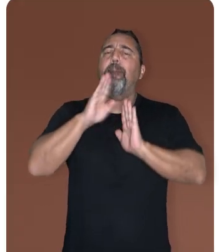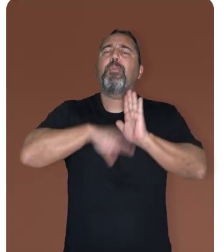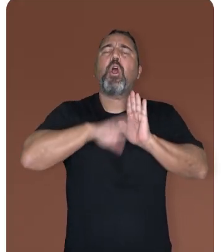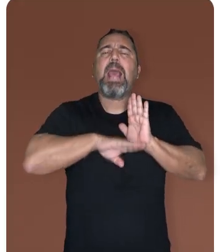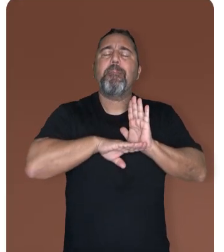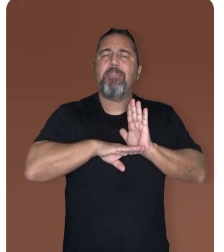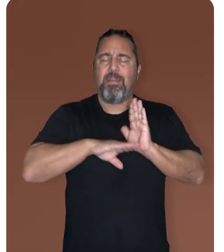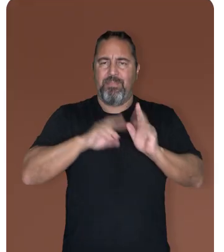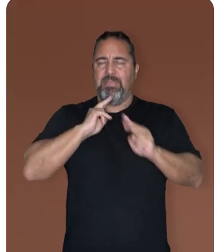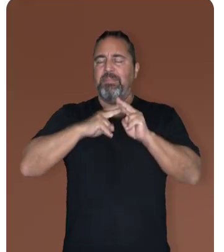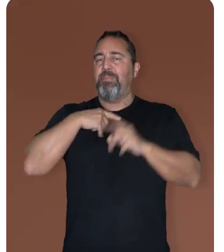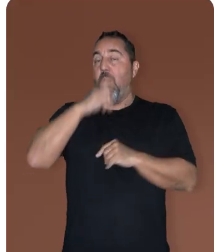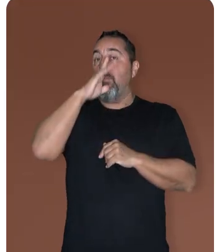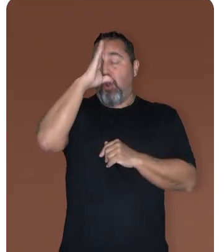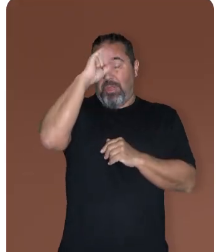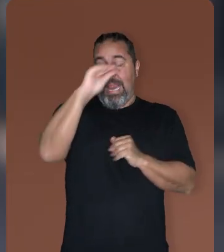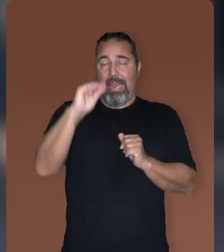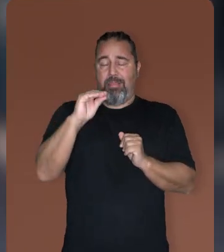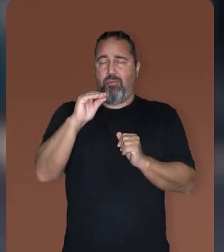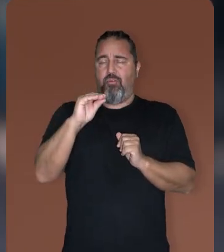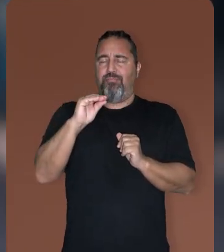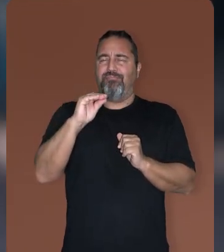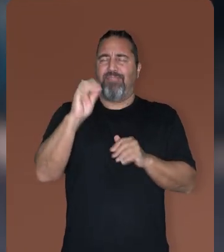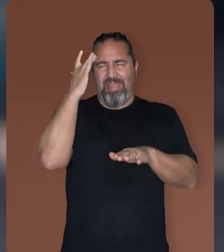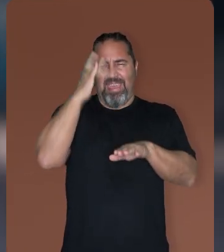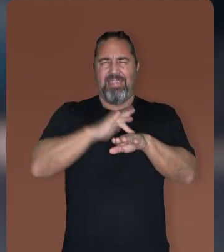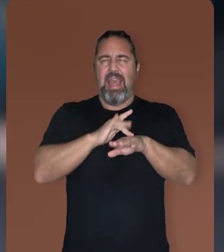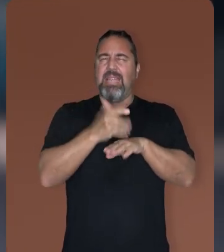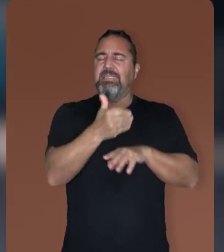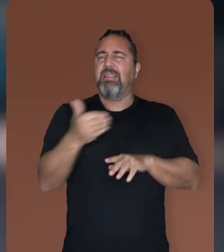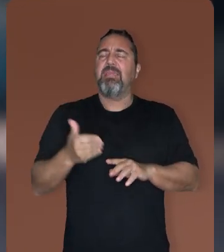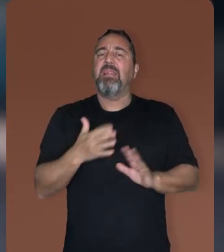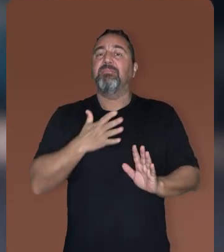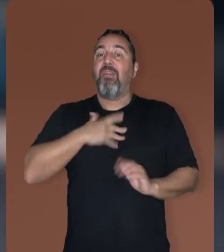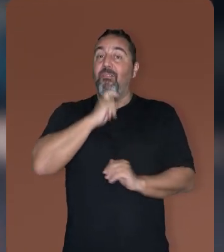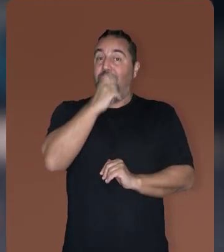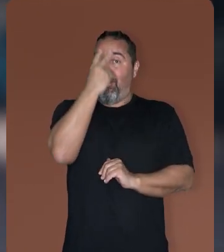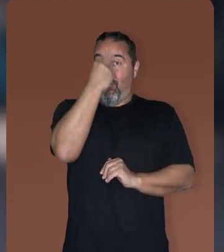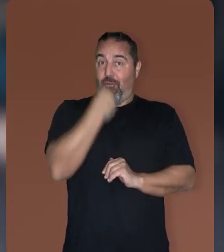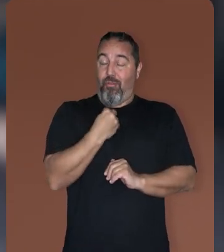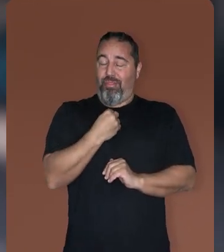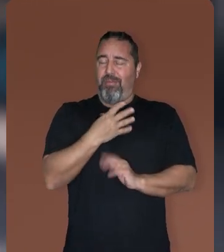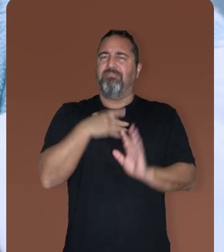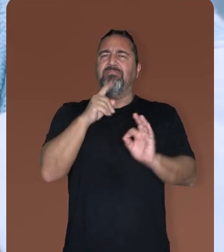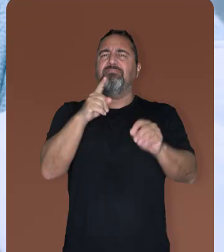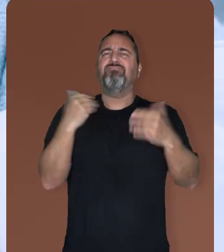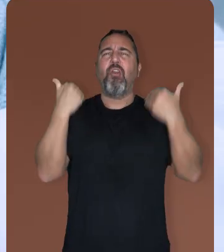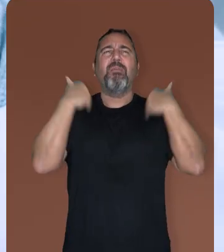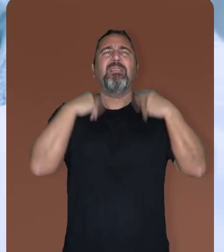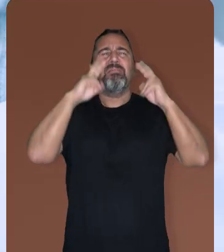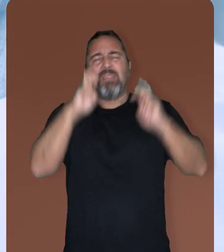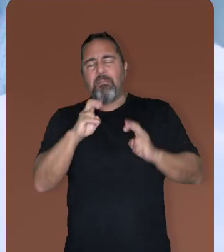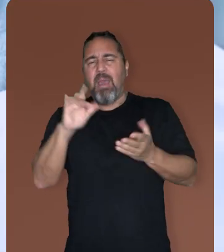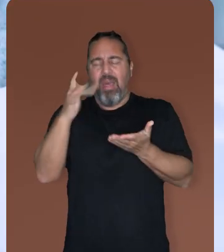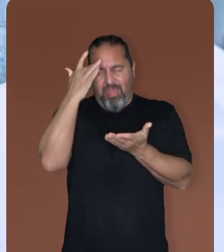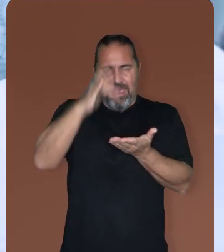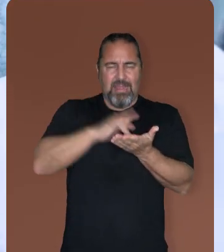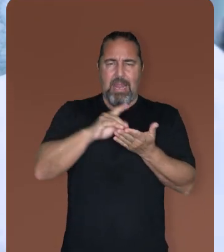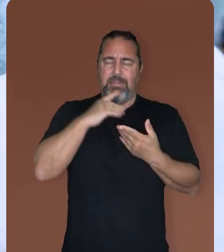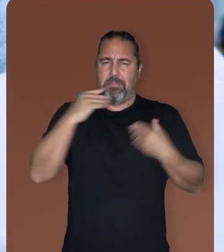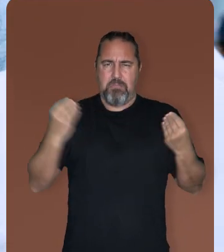Presentámosche o programa Por Talento Digital Esenciais de Fundación 11 para mellorar as túas competencias digitais.